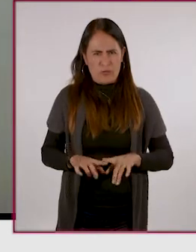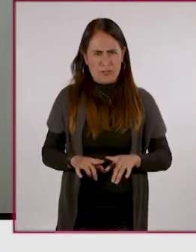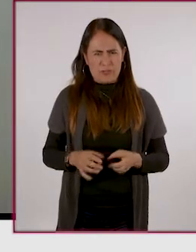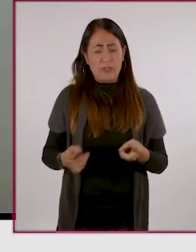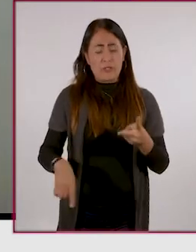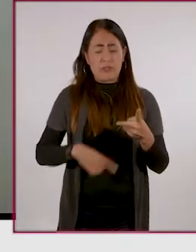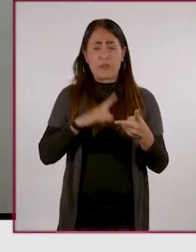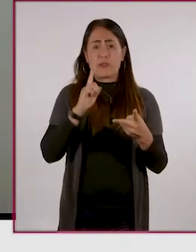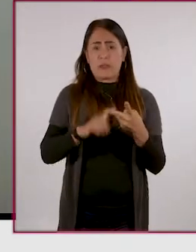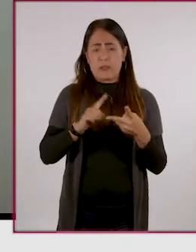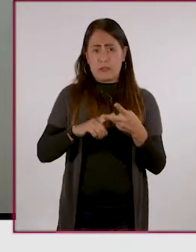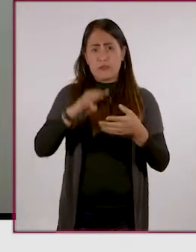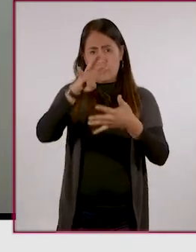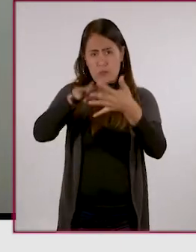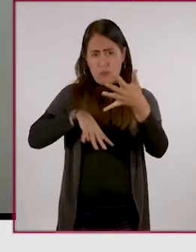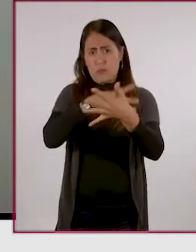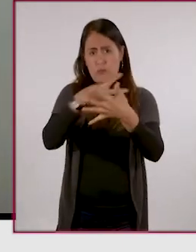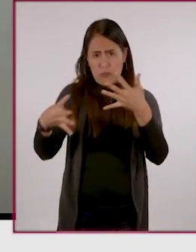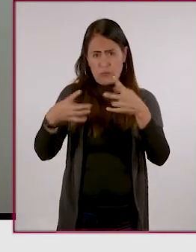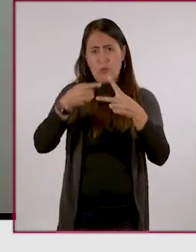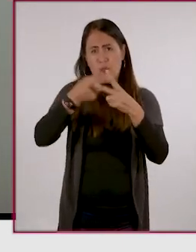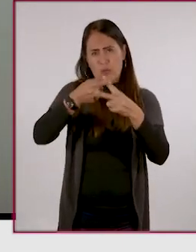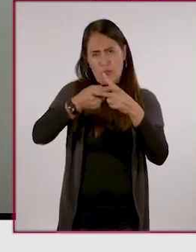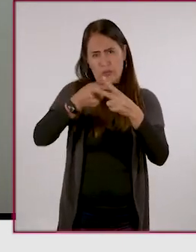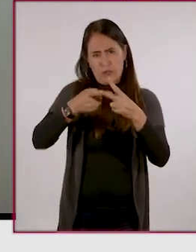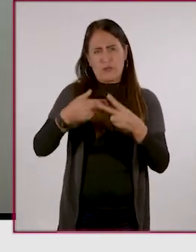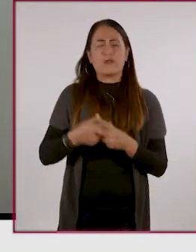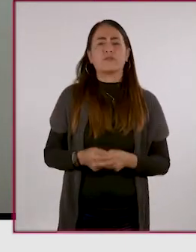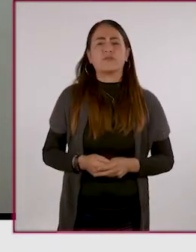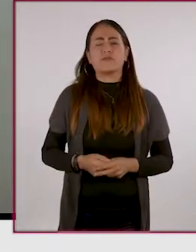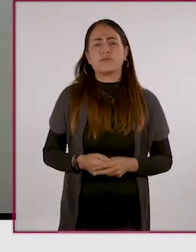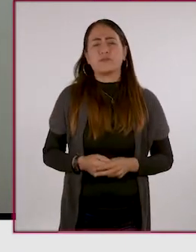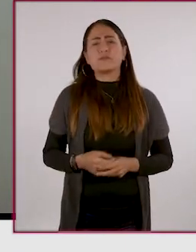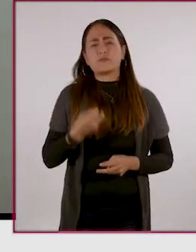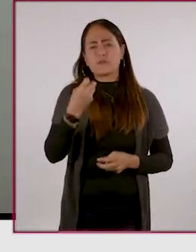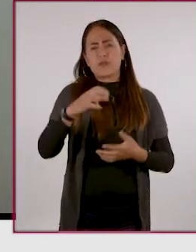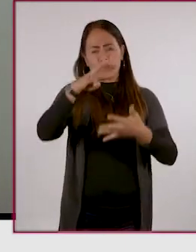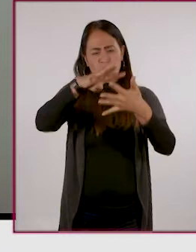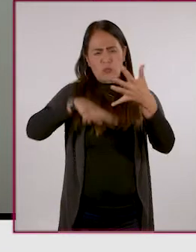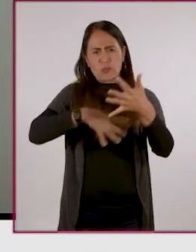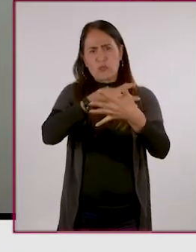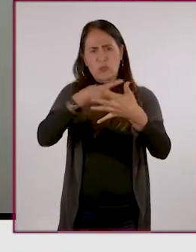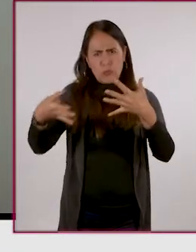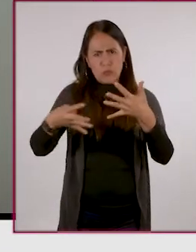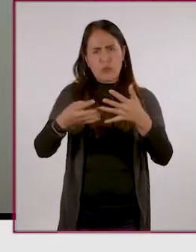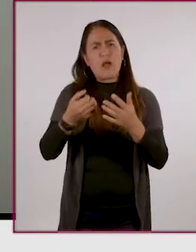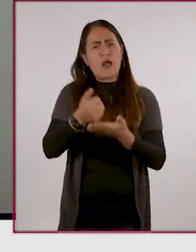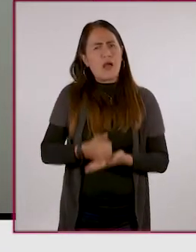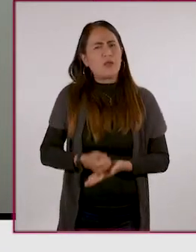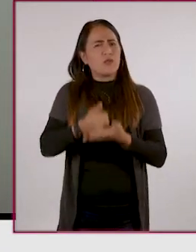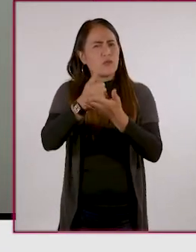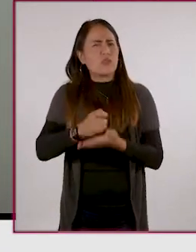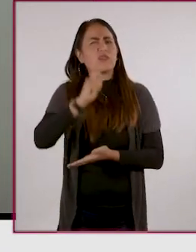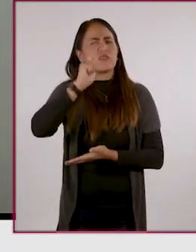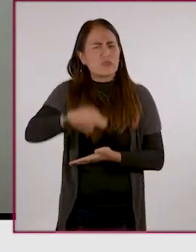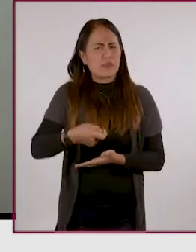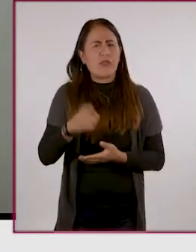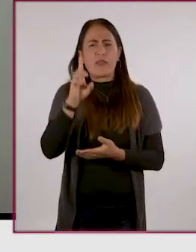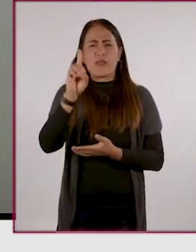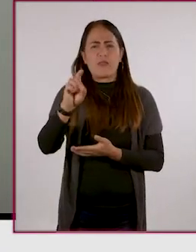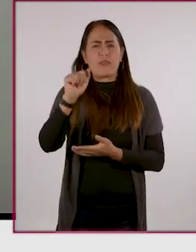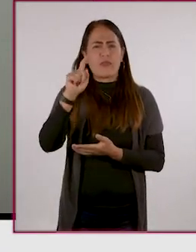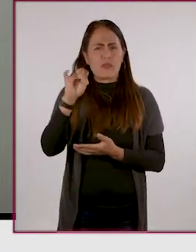un procesador de texto y la segunda herramienta yo creo que es una hoja de cálculo, ¿no? Entonces, las hojas de cálculo principalmente nos sirven